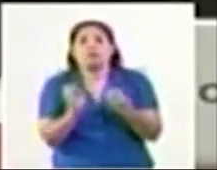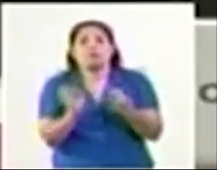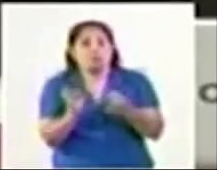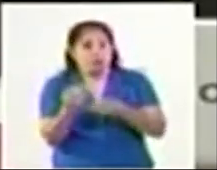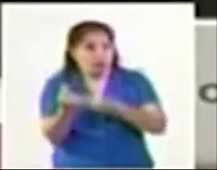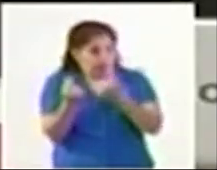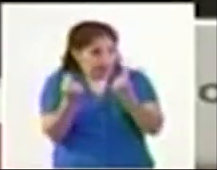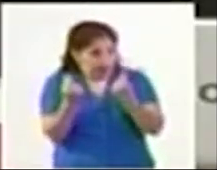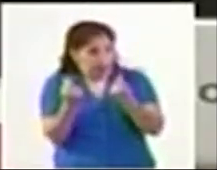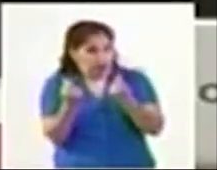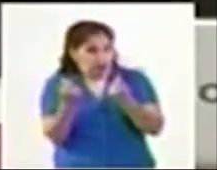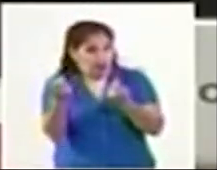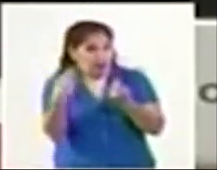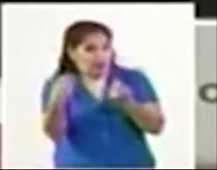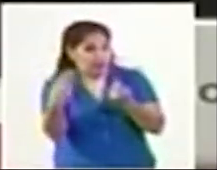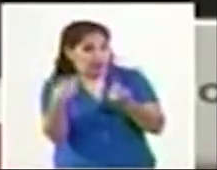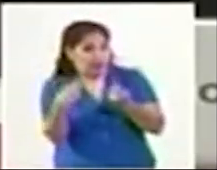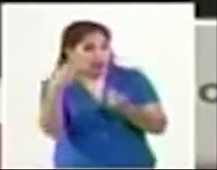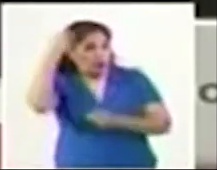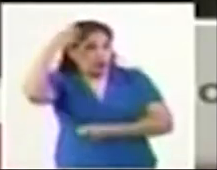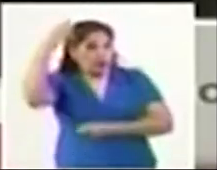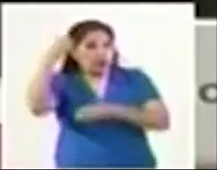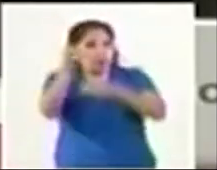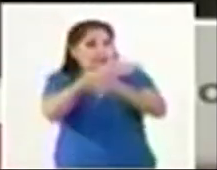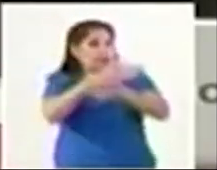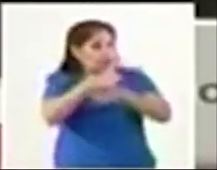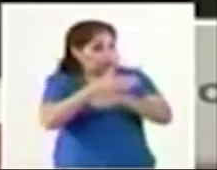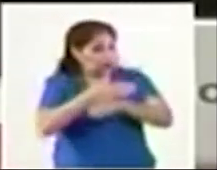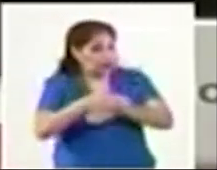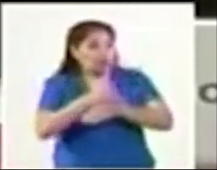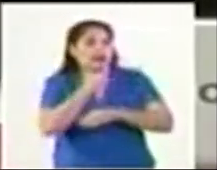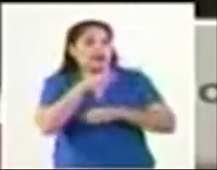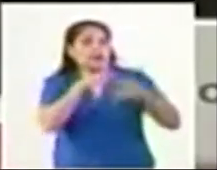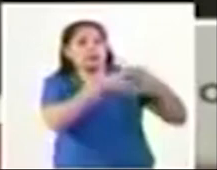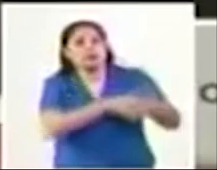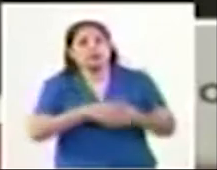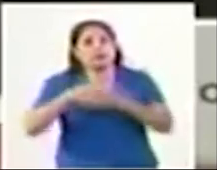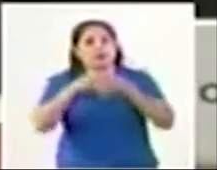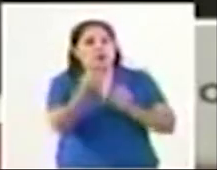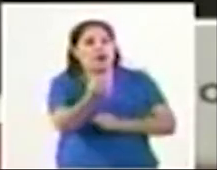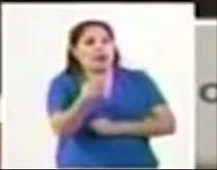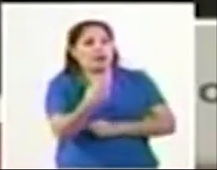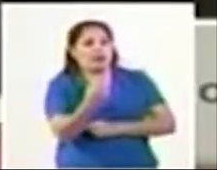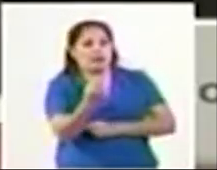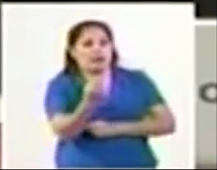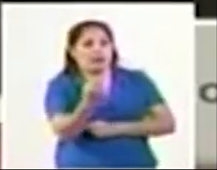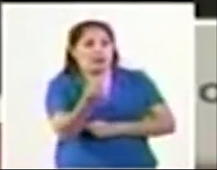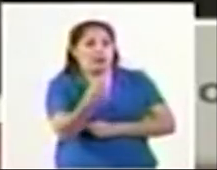dinero enviado por los organismos de naciones de los Estados Unidos,